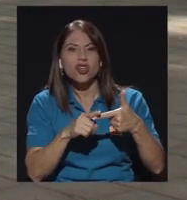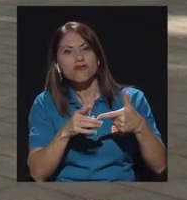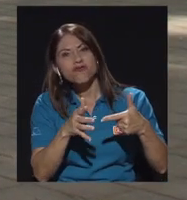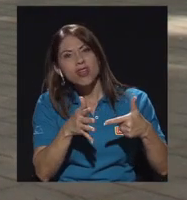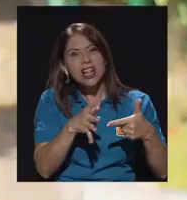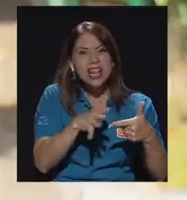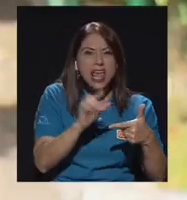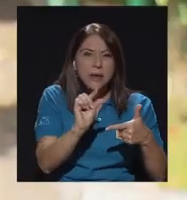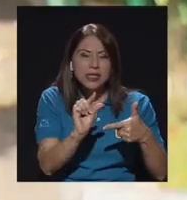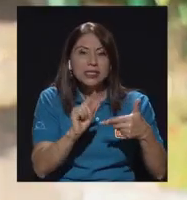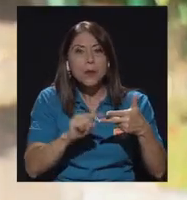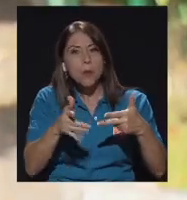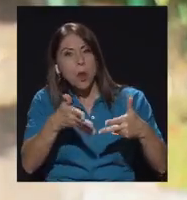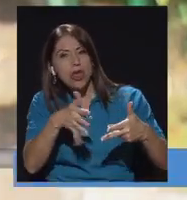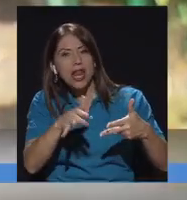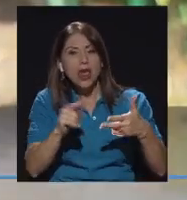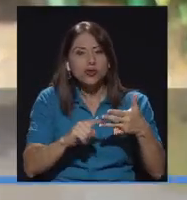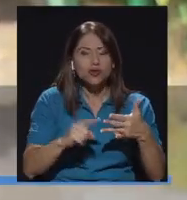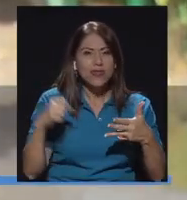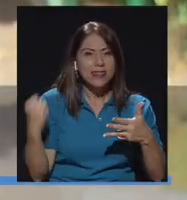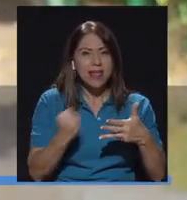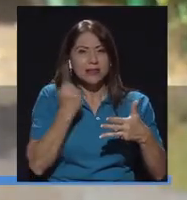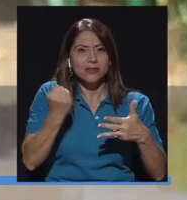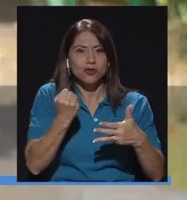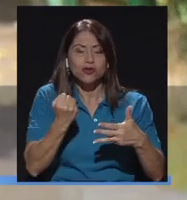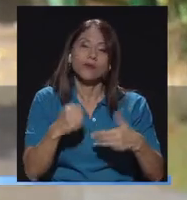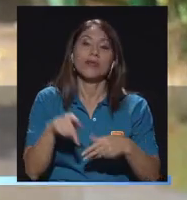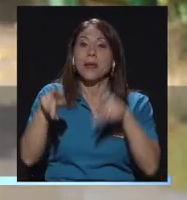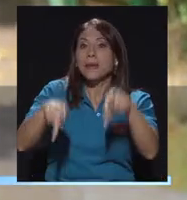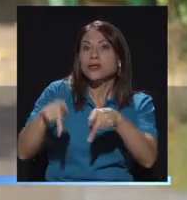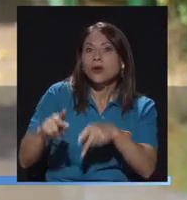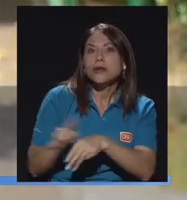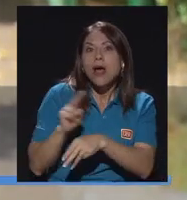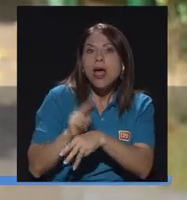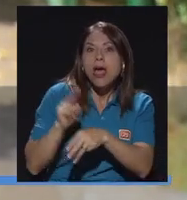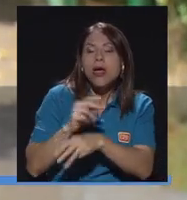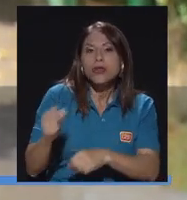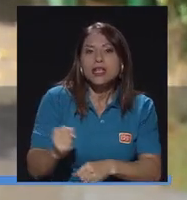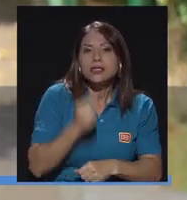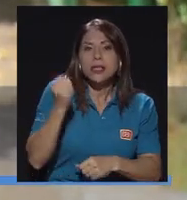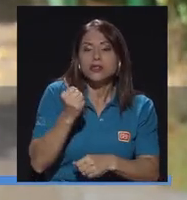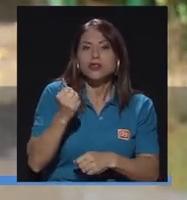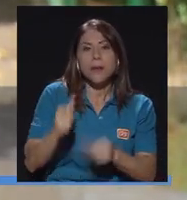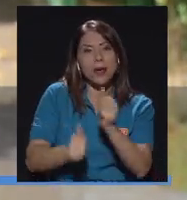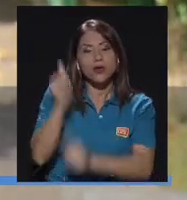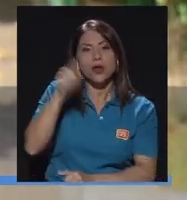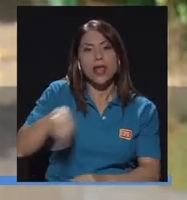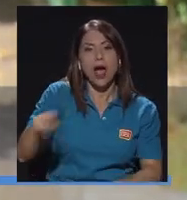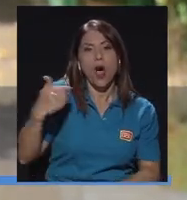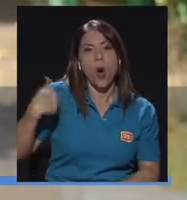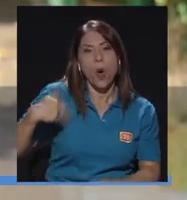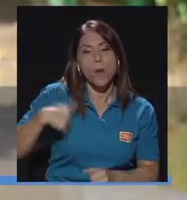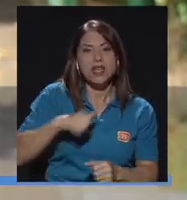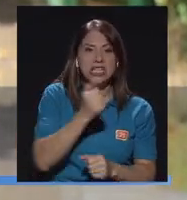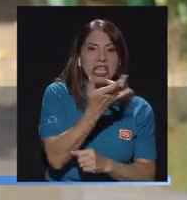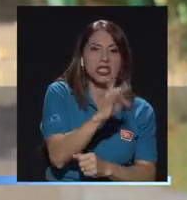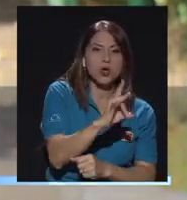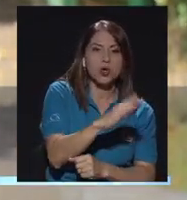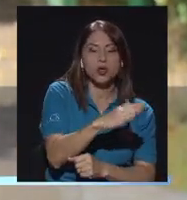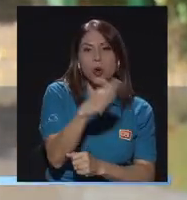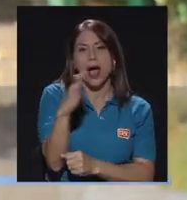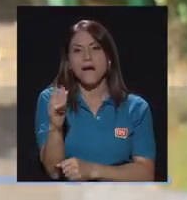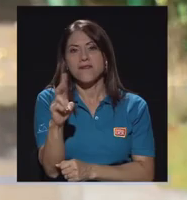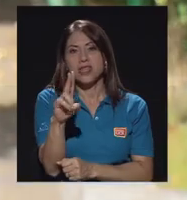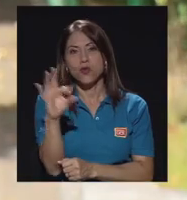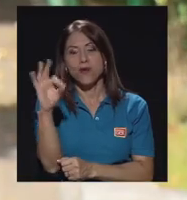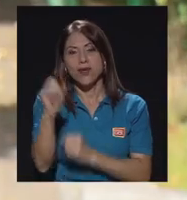intensos. Por otra parte, los usuarios intensos son en su mayoría hombres entre los 18 y los 29 años que